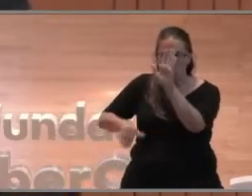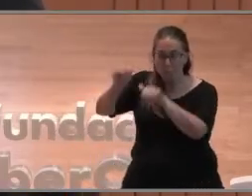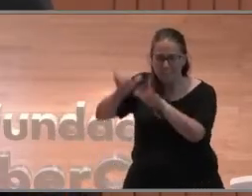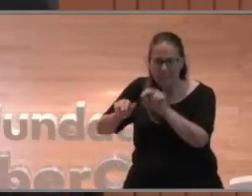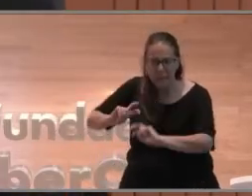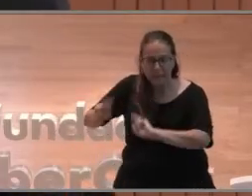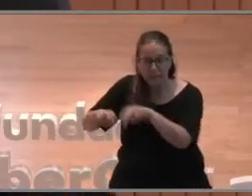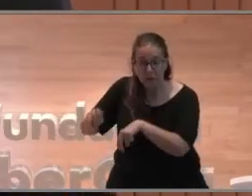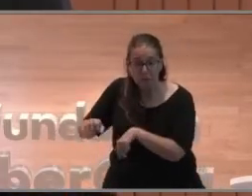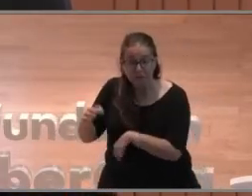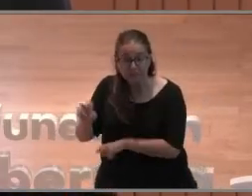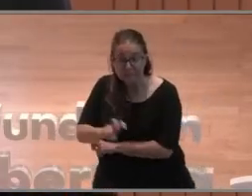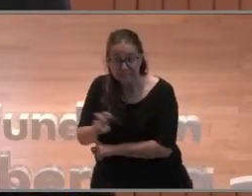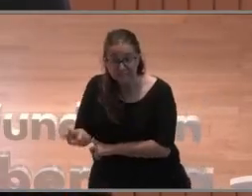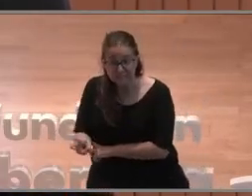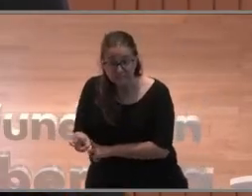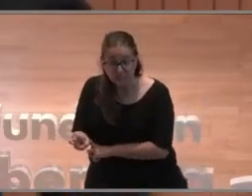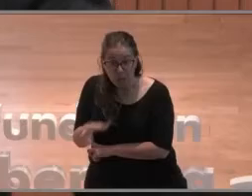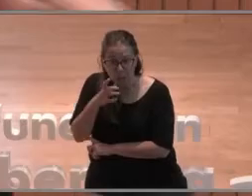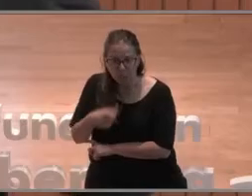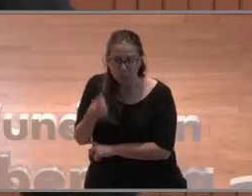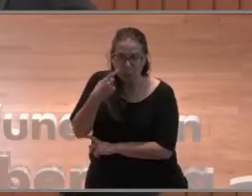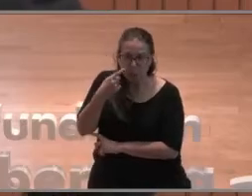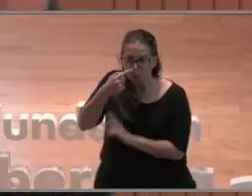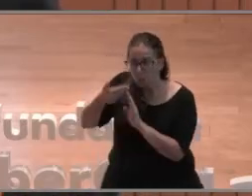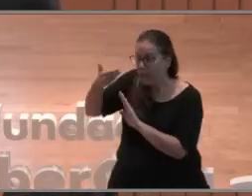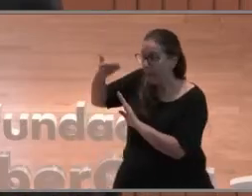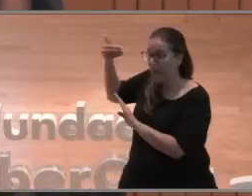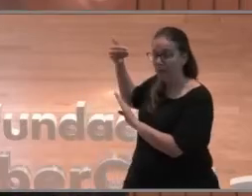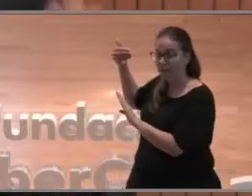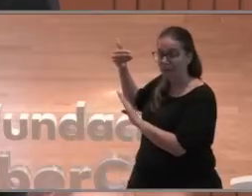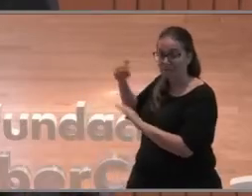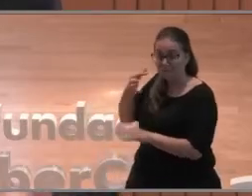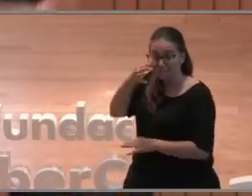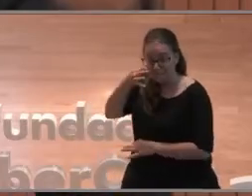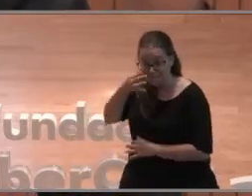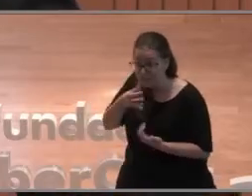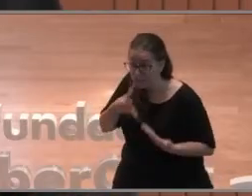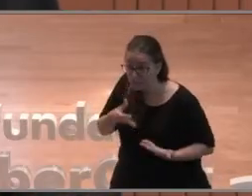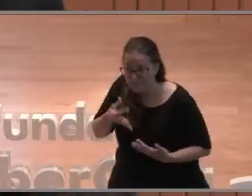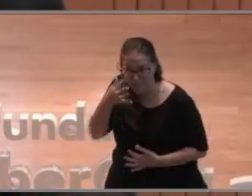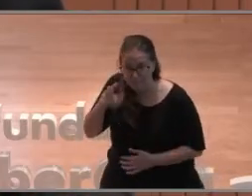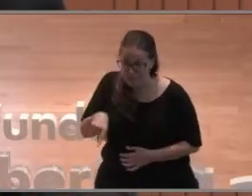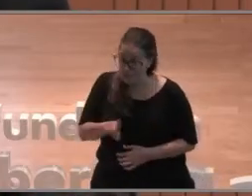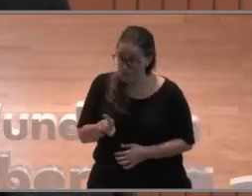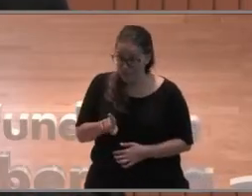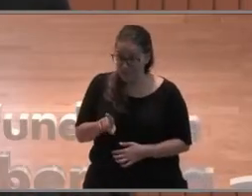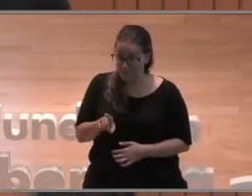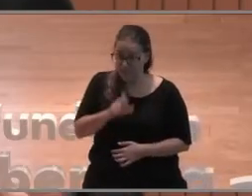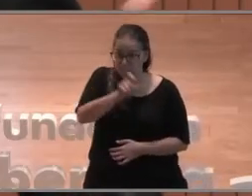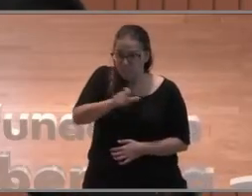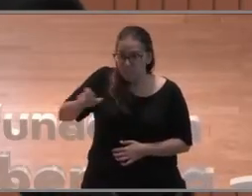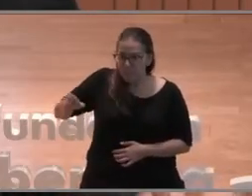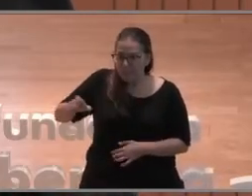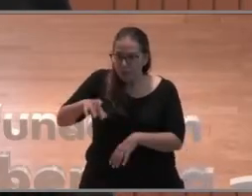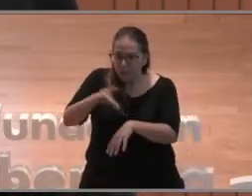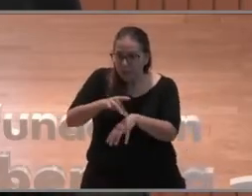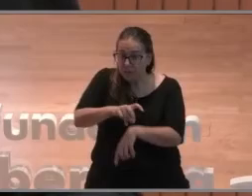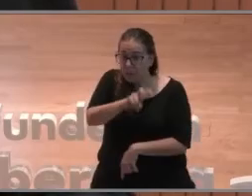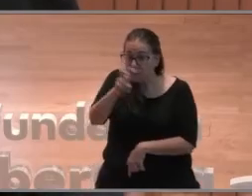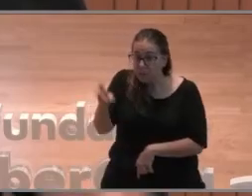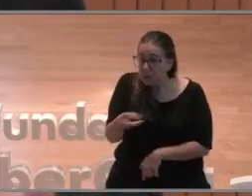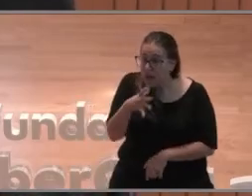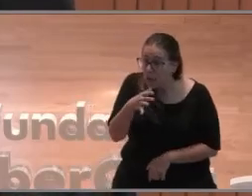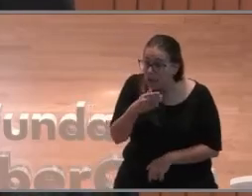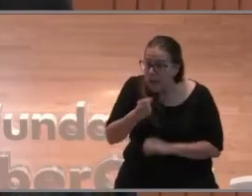reformas, pero es que eso ya no es así. Los pacientes pluripatológicos con todas estas patologías no se van a la playa,